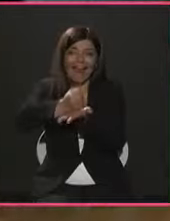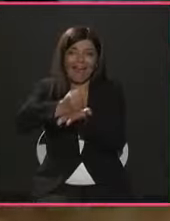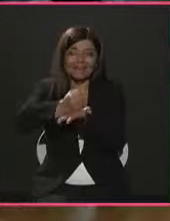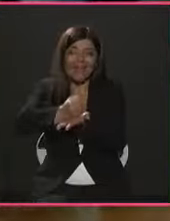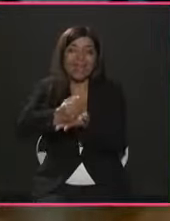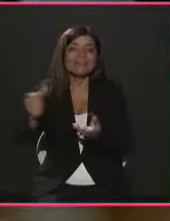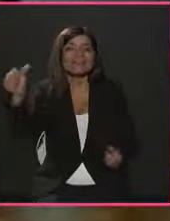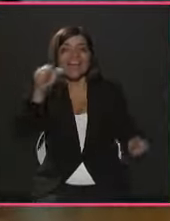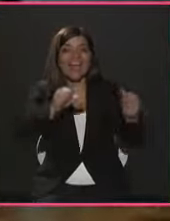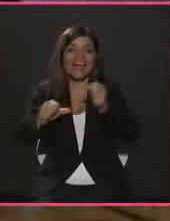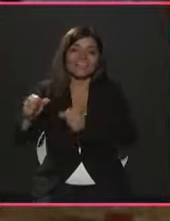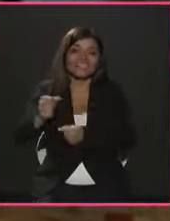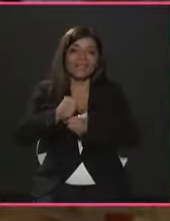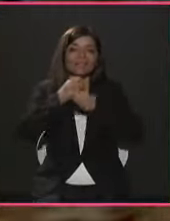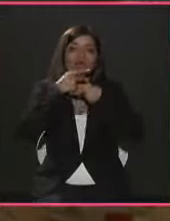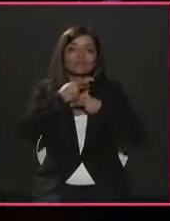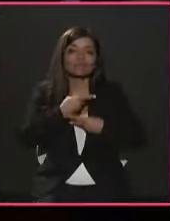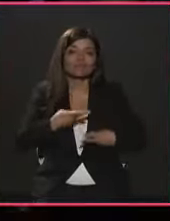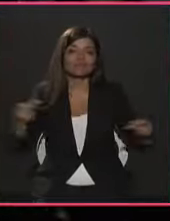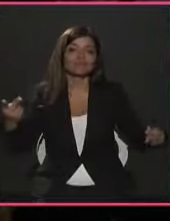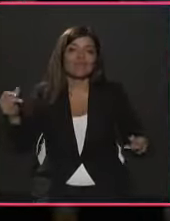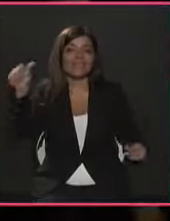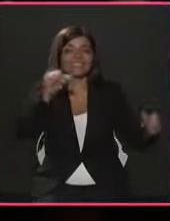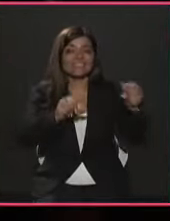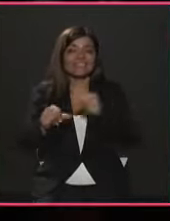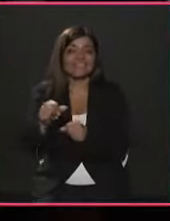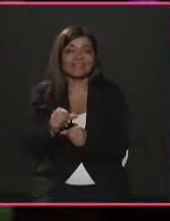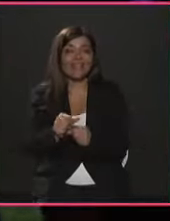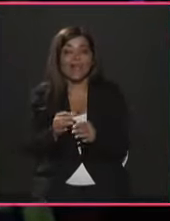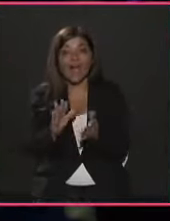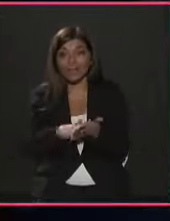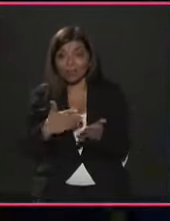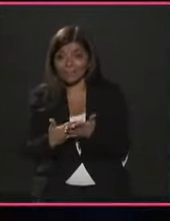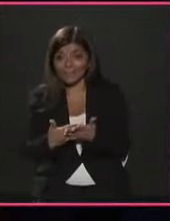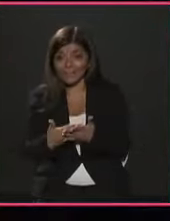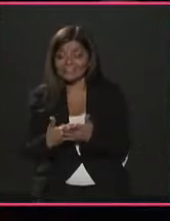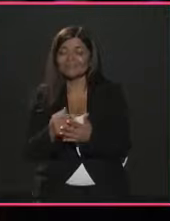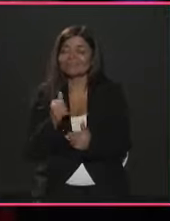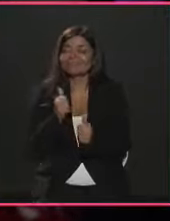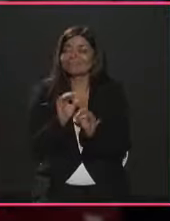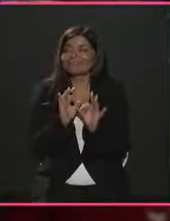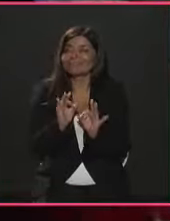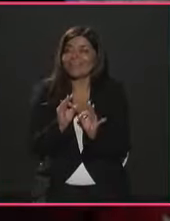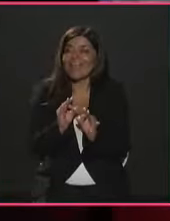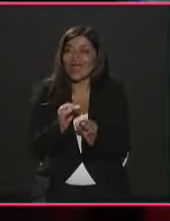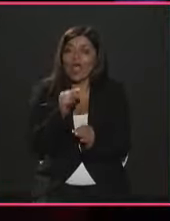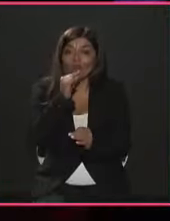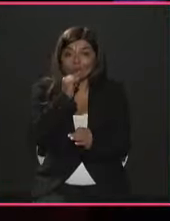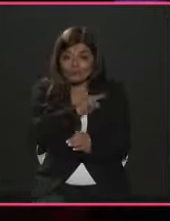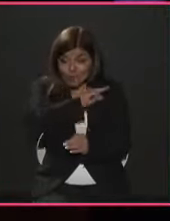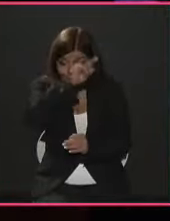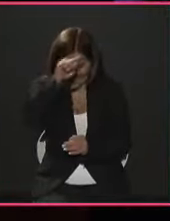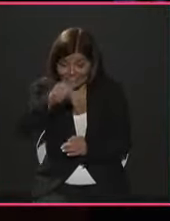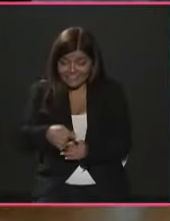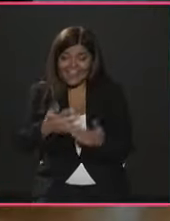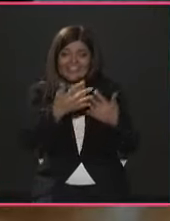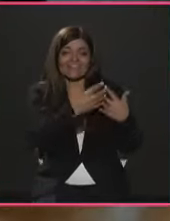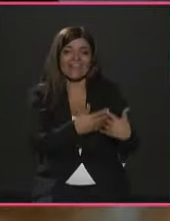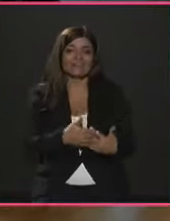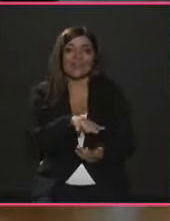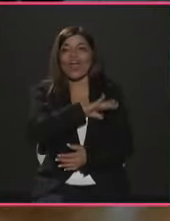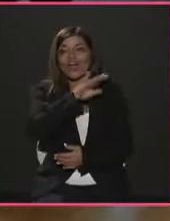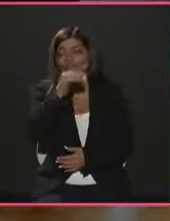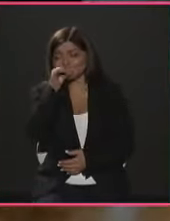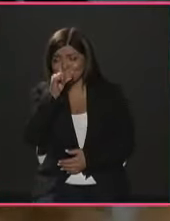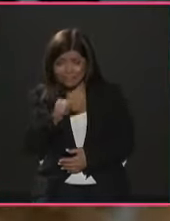divulgación científica Andrea Cómo estás Muy bien Pascal Muchas gracias por esta invitación vengo recién aterrizando Estados Unidos imagínate o